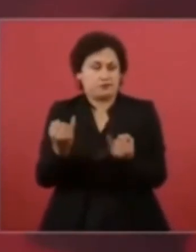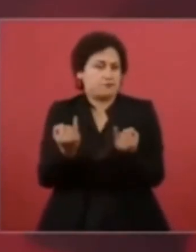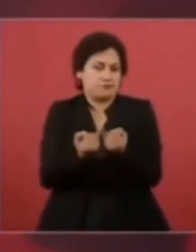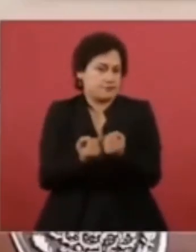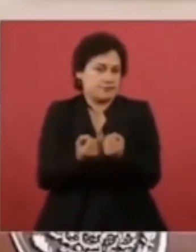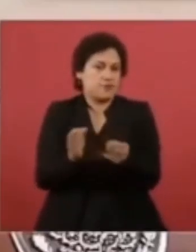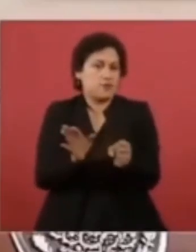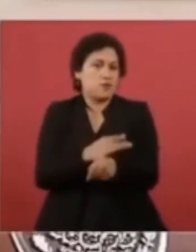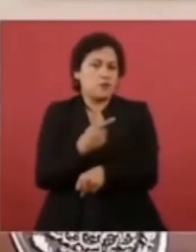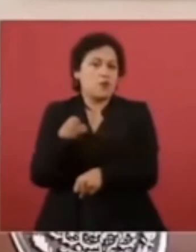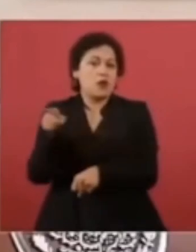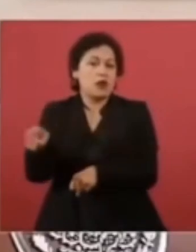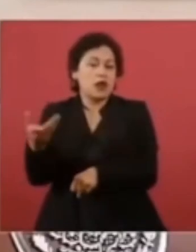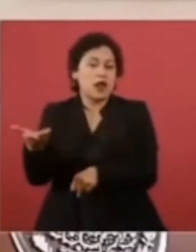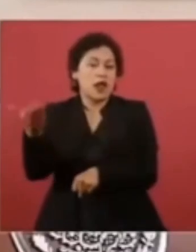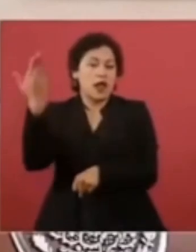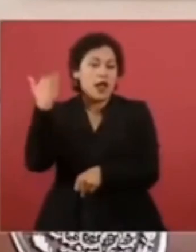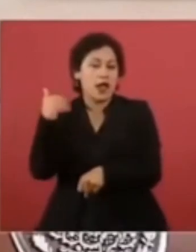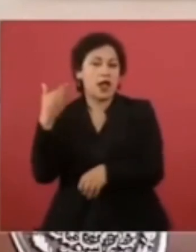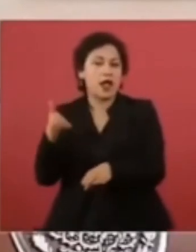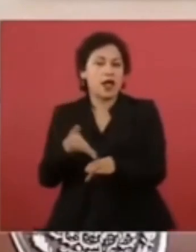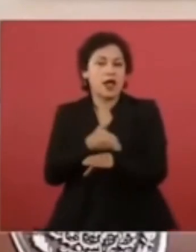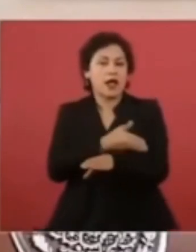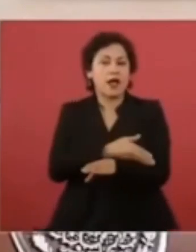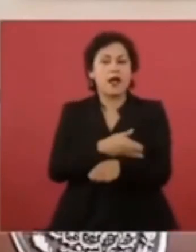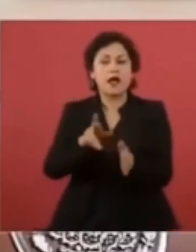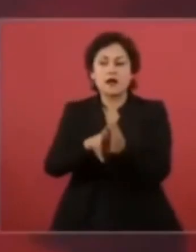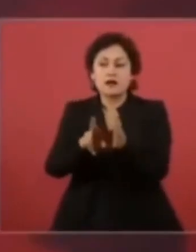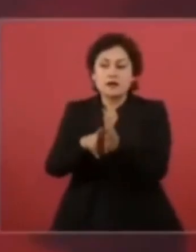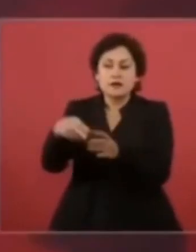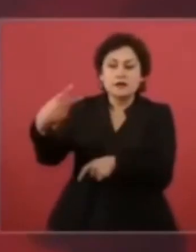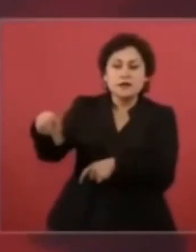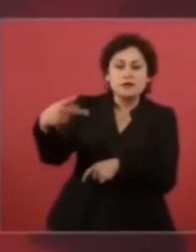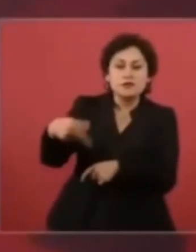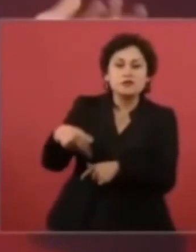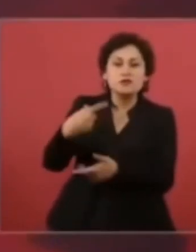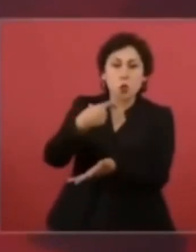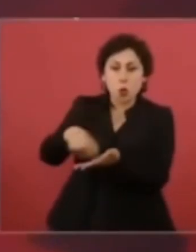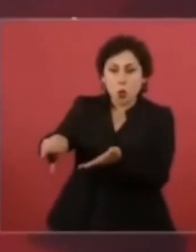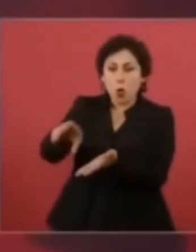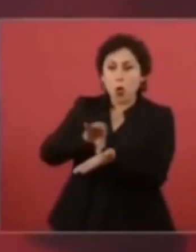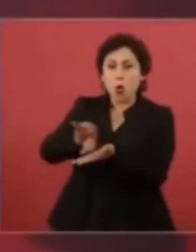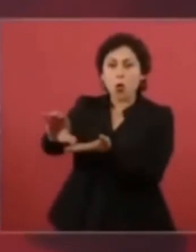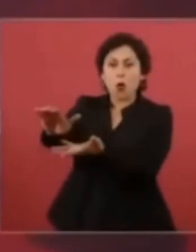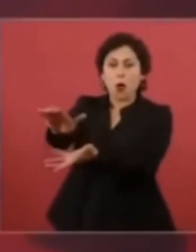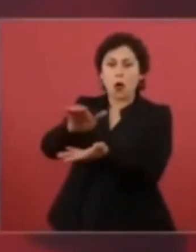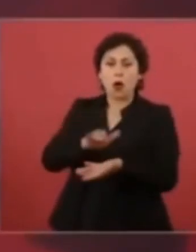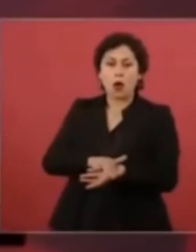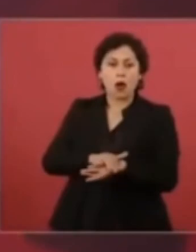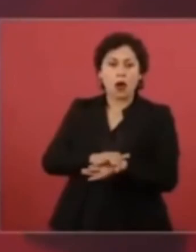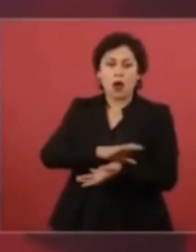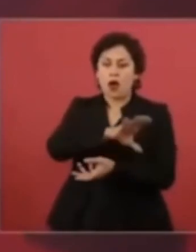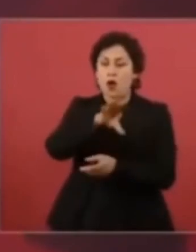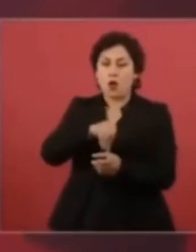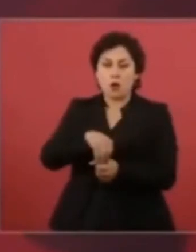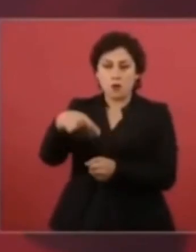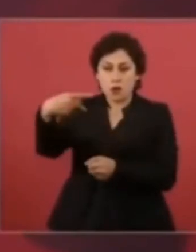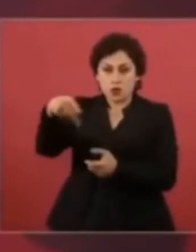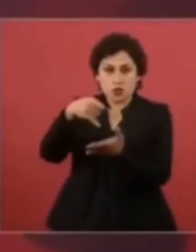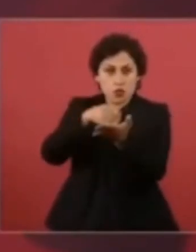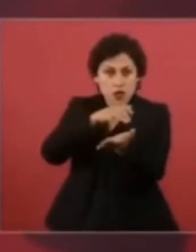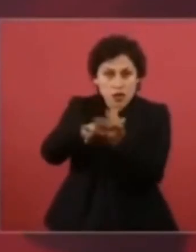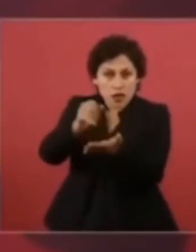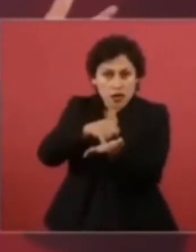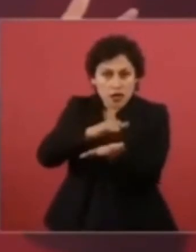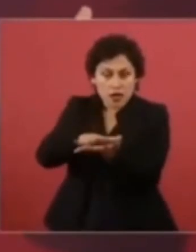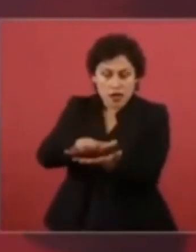que también les compraban 8 o 10,000 revistas, pues todo el tiraje de